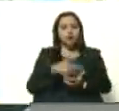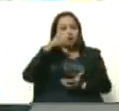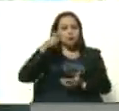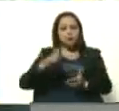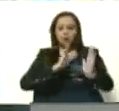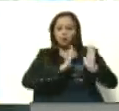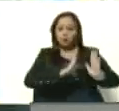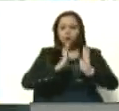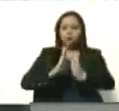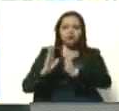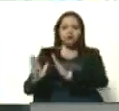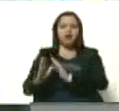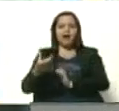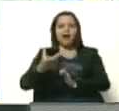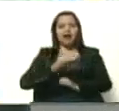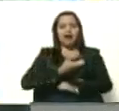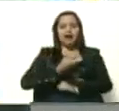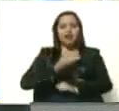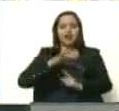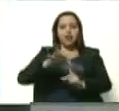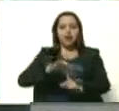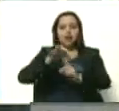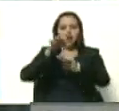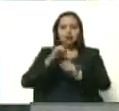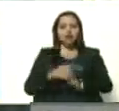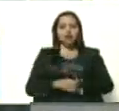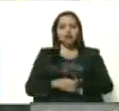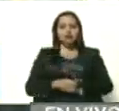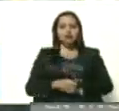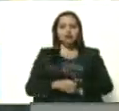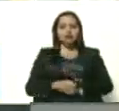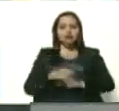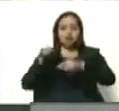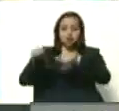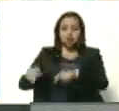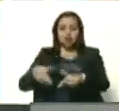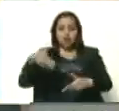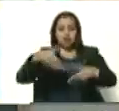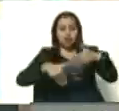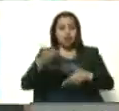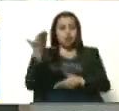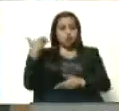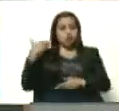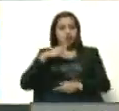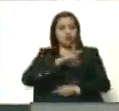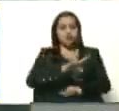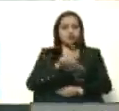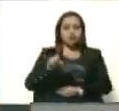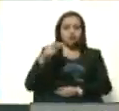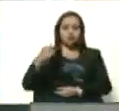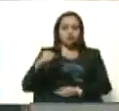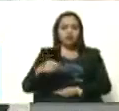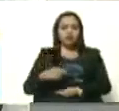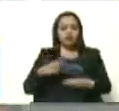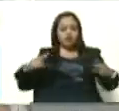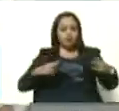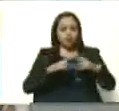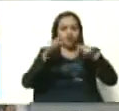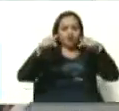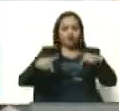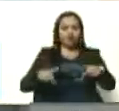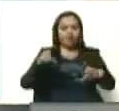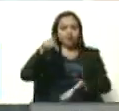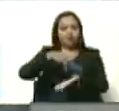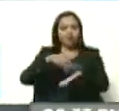organizado, alcaldes electos de estas elecciones pasadas, el 21 de noviembre, se encuentran acá haciendo